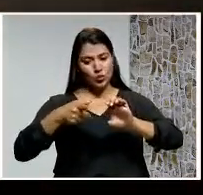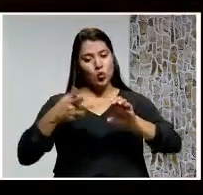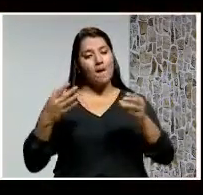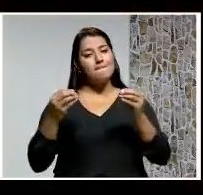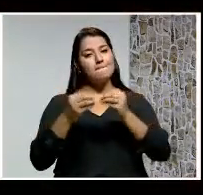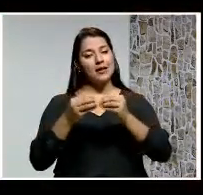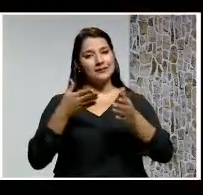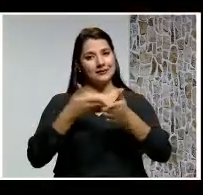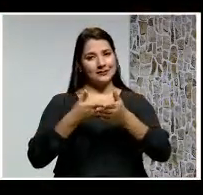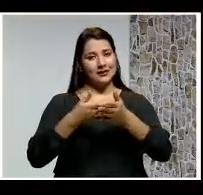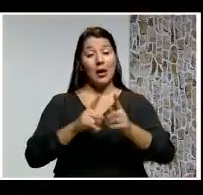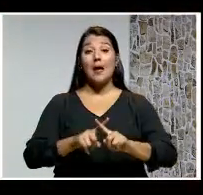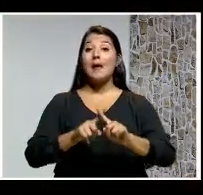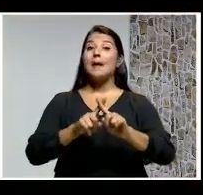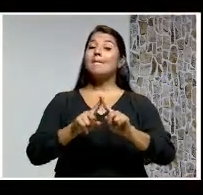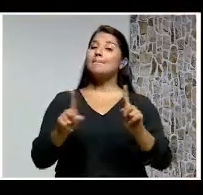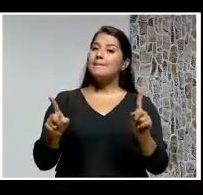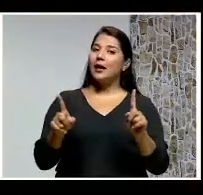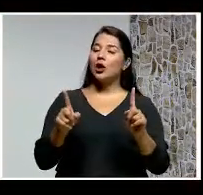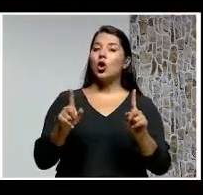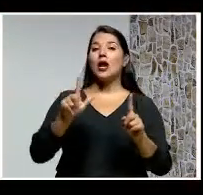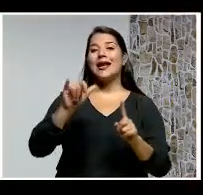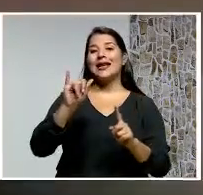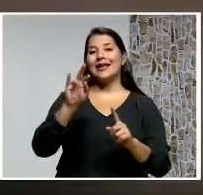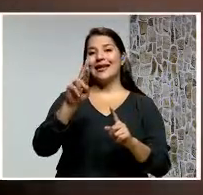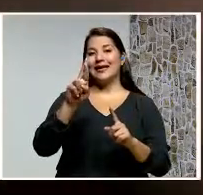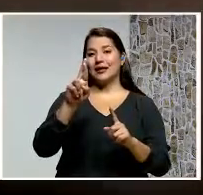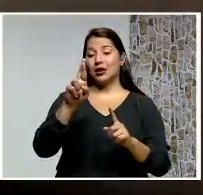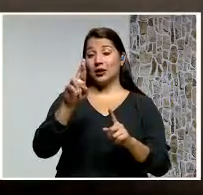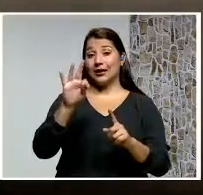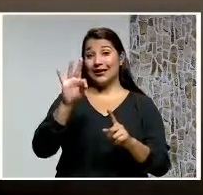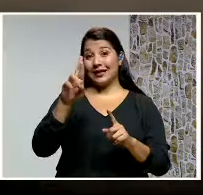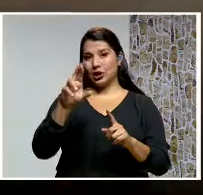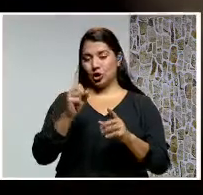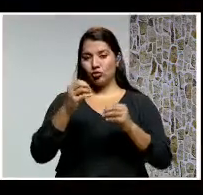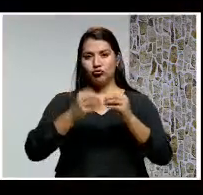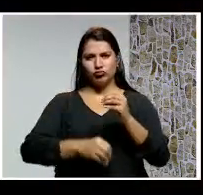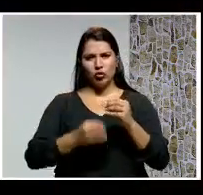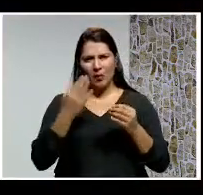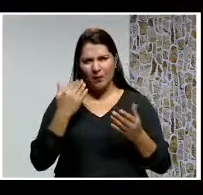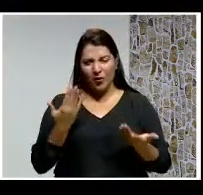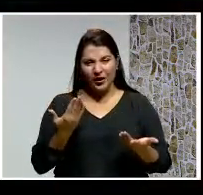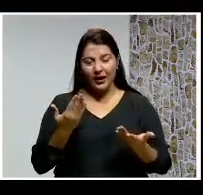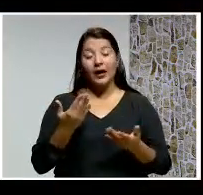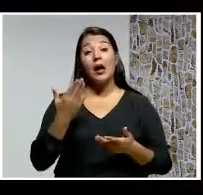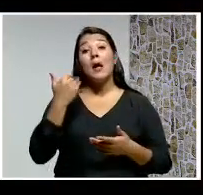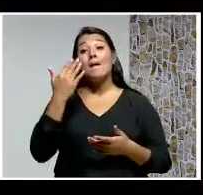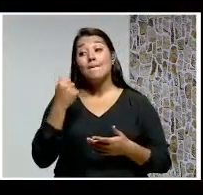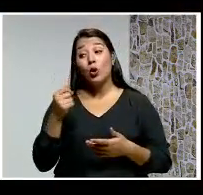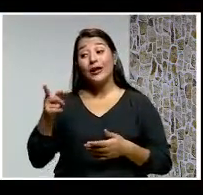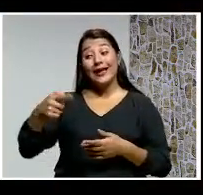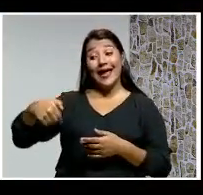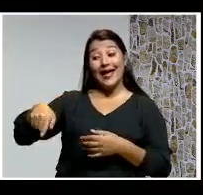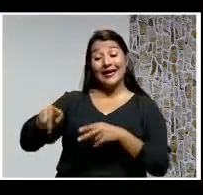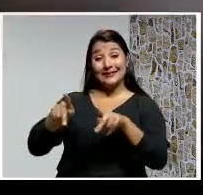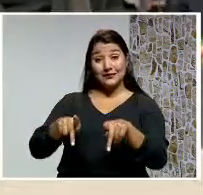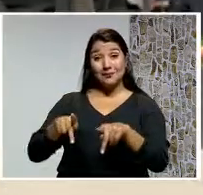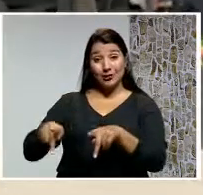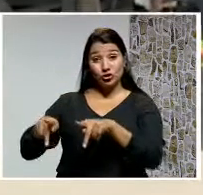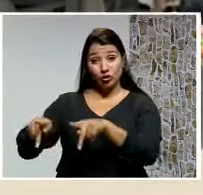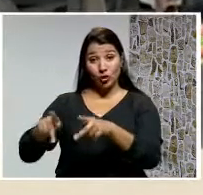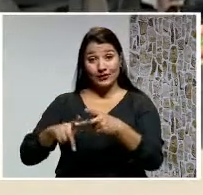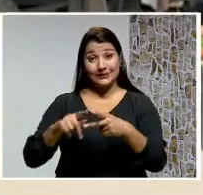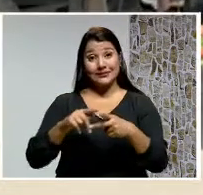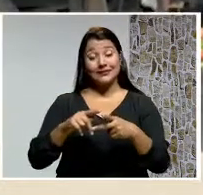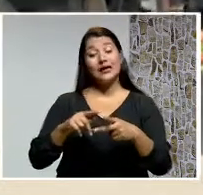de combustible robado disminuyó. En Recope aseguran que este fenómeno se da por la forma en que ellos y otras instituciones